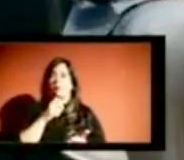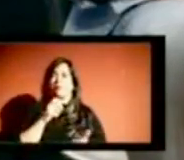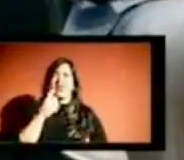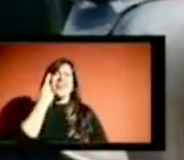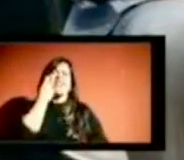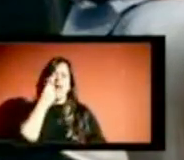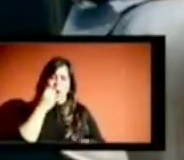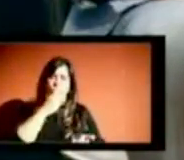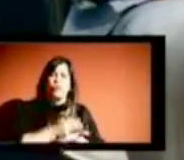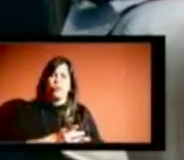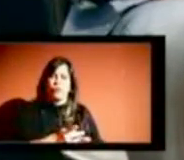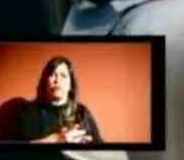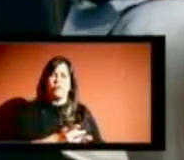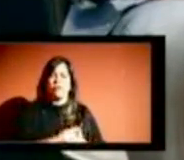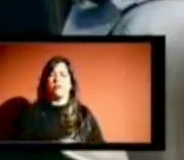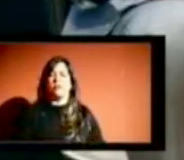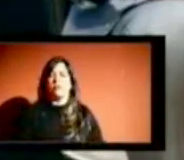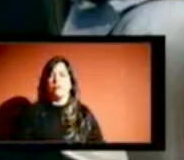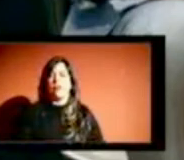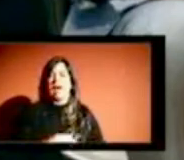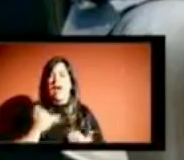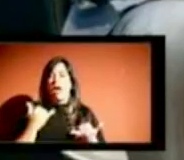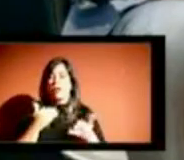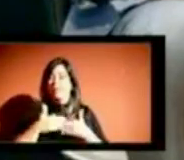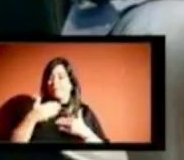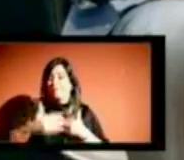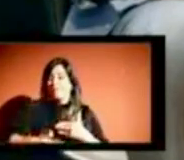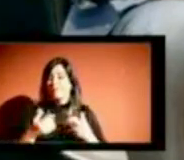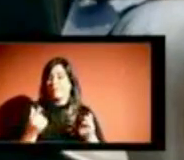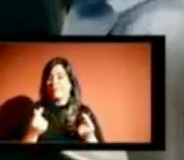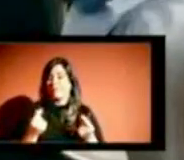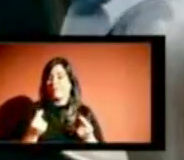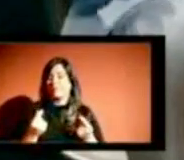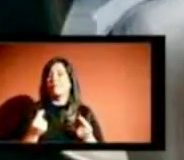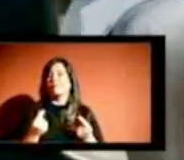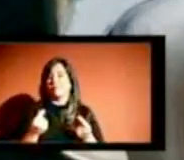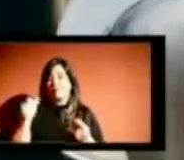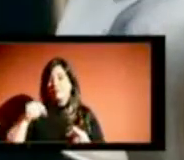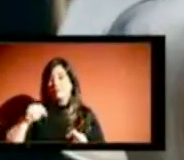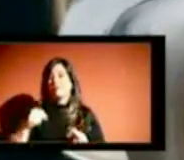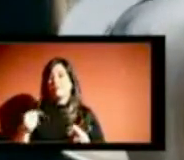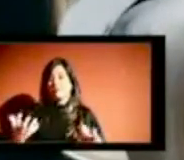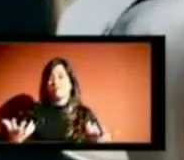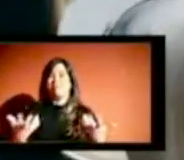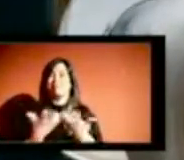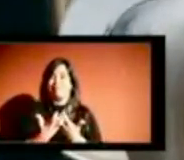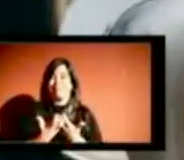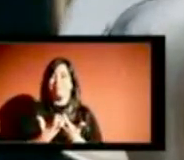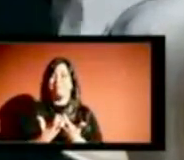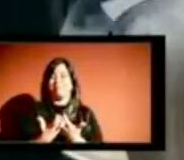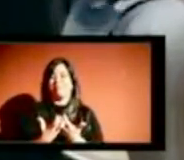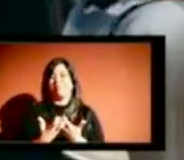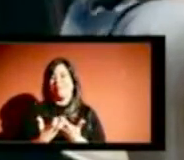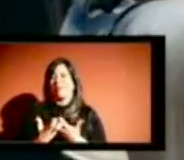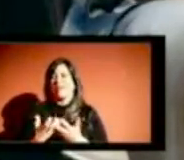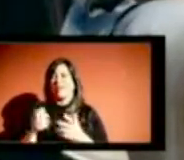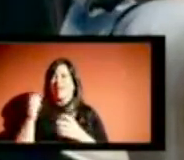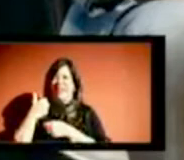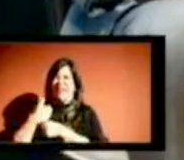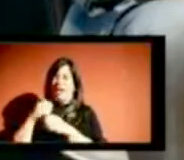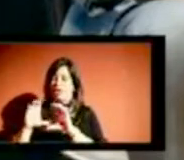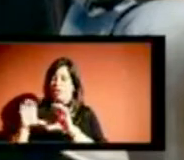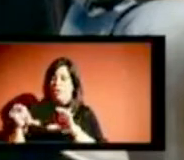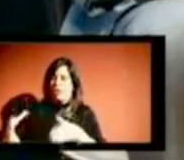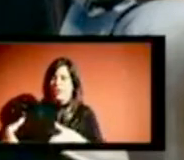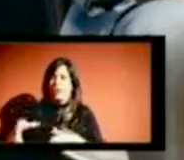tiempo atrás, lo que procede es que entonces sí conformemos el comité